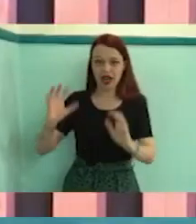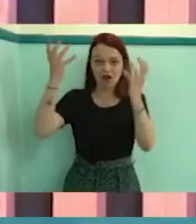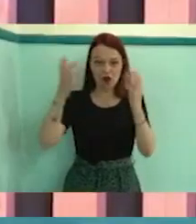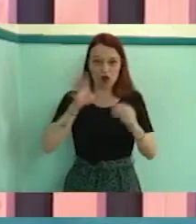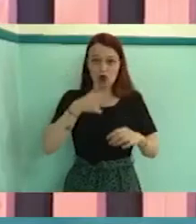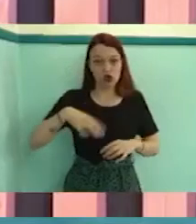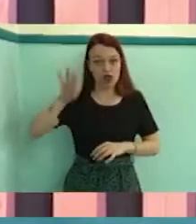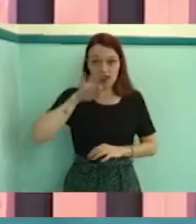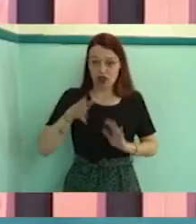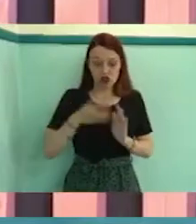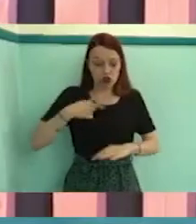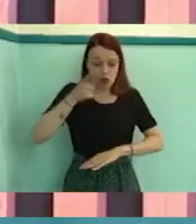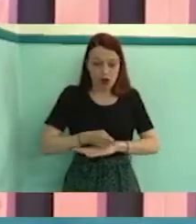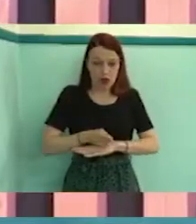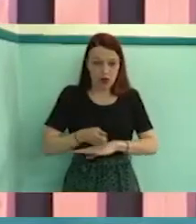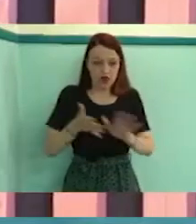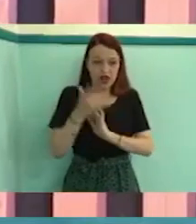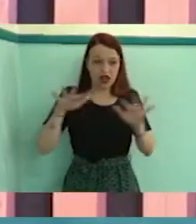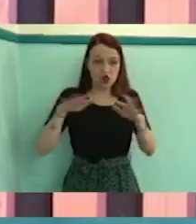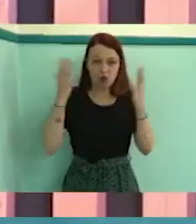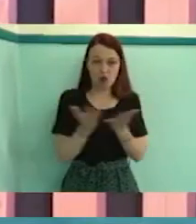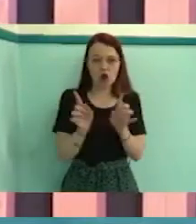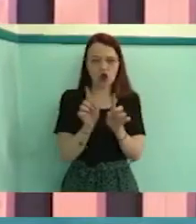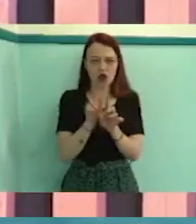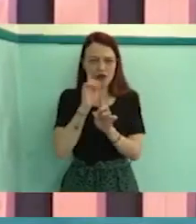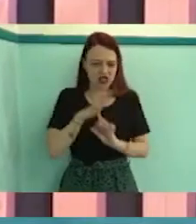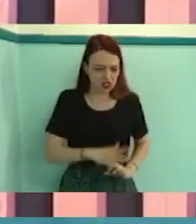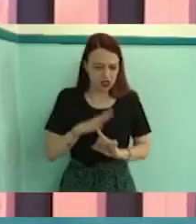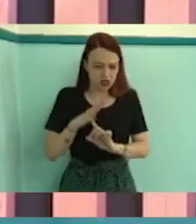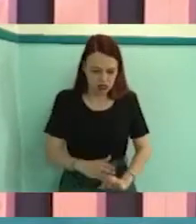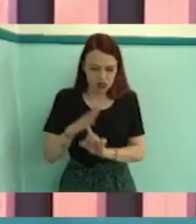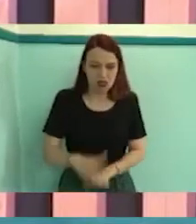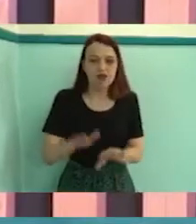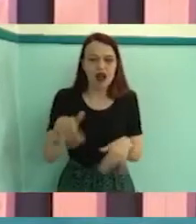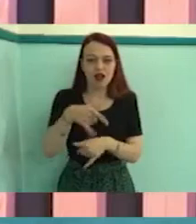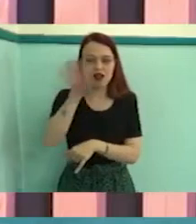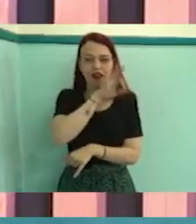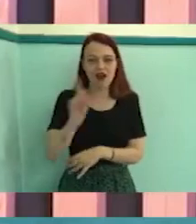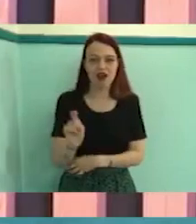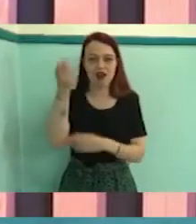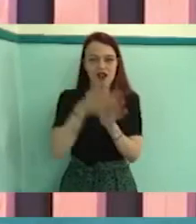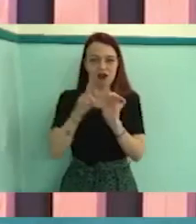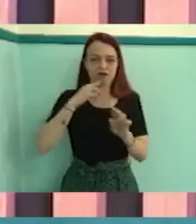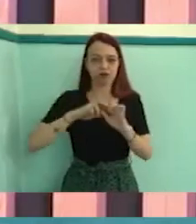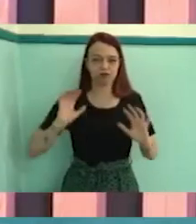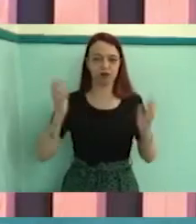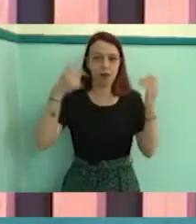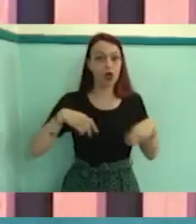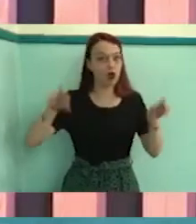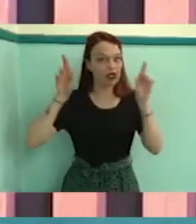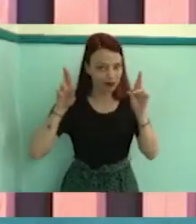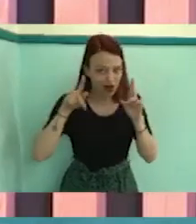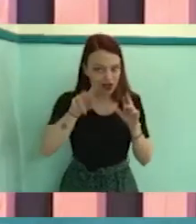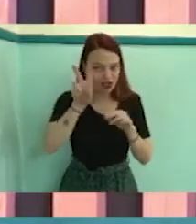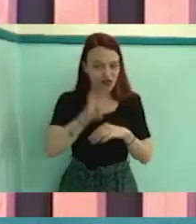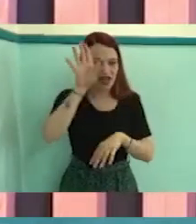mi decisión Está bien pero en un mundo que con conente nos oprime de esa manera tomar esa decisión es realmente revolucionario Así que espero que esto